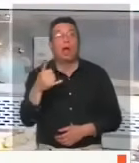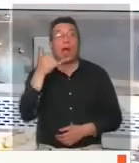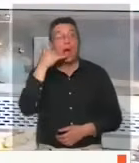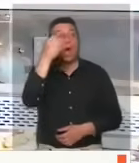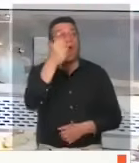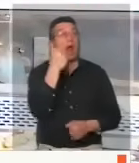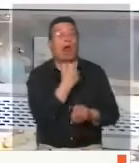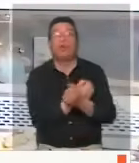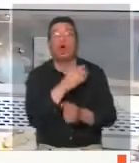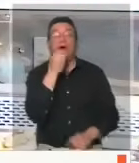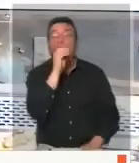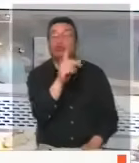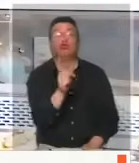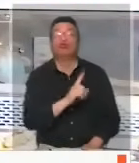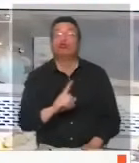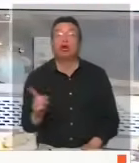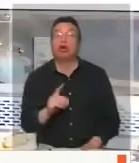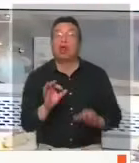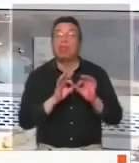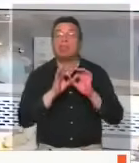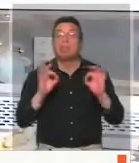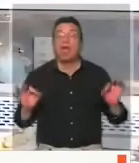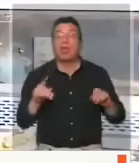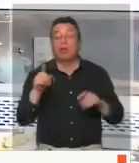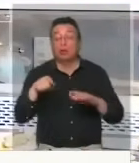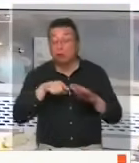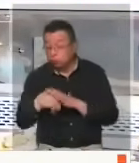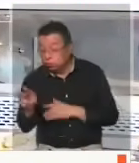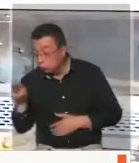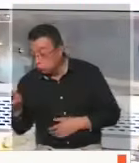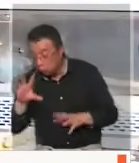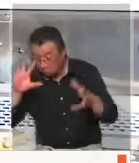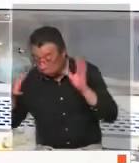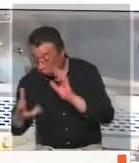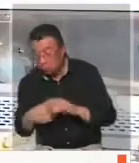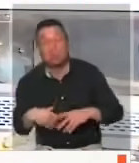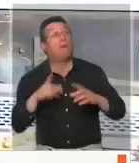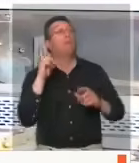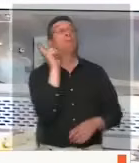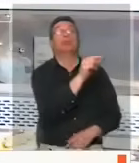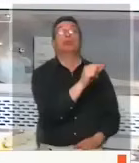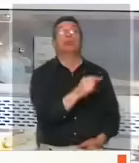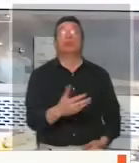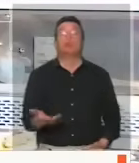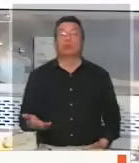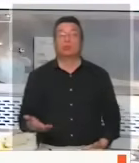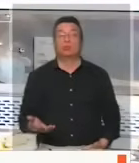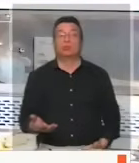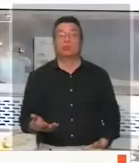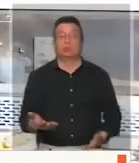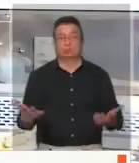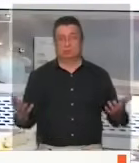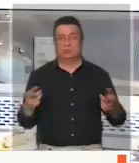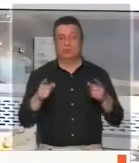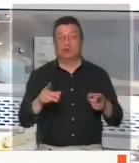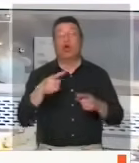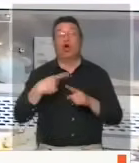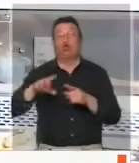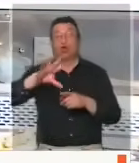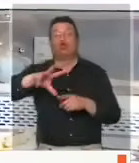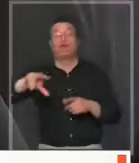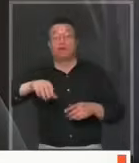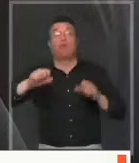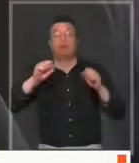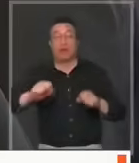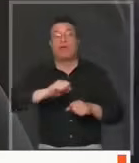avisaron a Carabinero tampoco, absolutamente nada. Ellos entraron, vieron la embarrada y se fueron. Y eso se podría, los otros robos se podrían haber